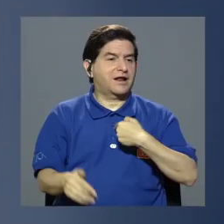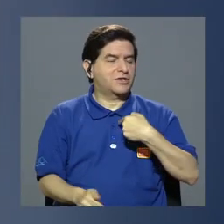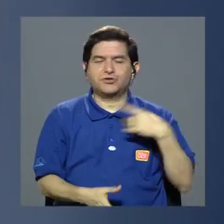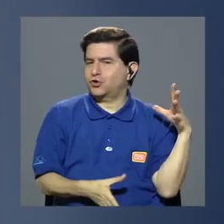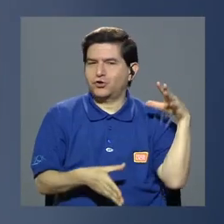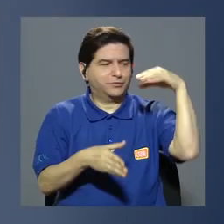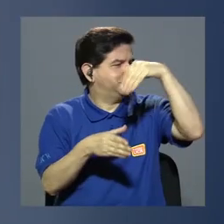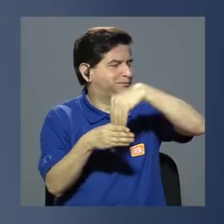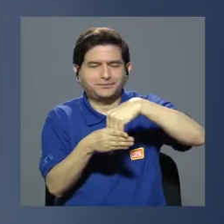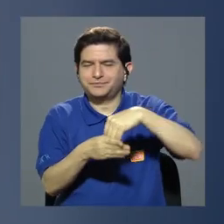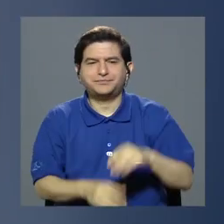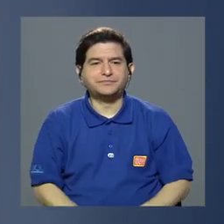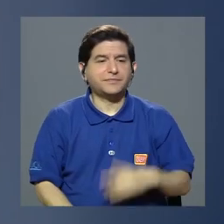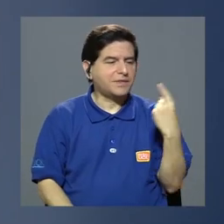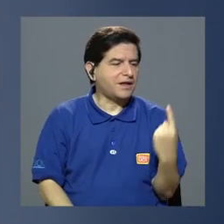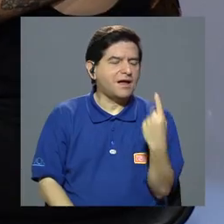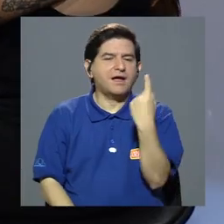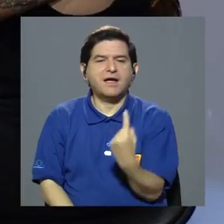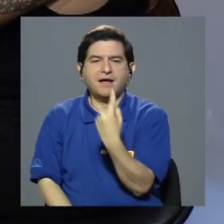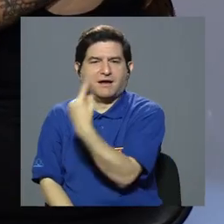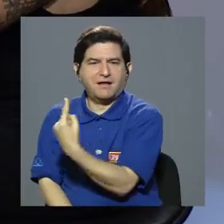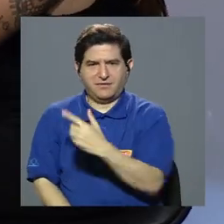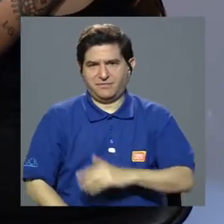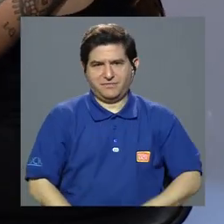pero yo no estoy involucrada